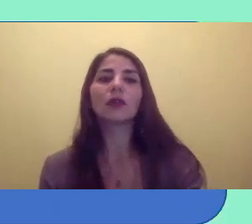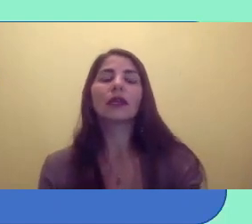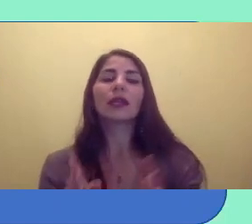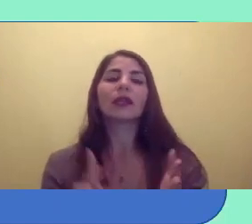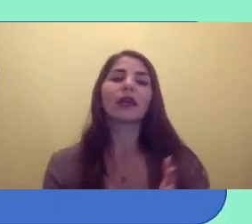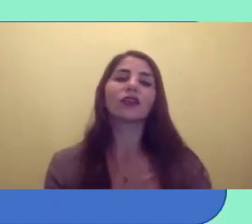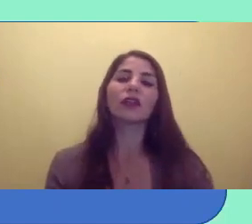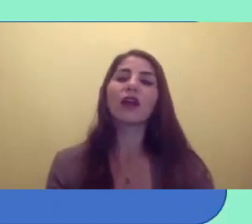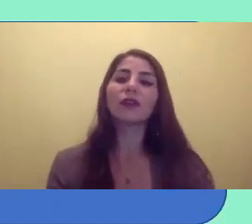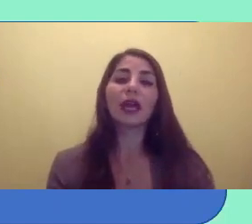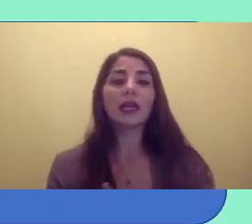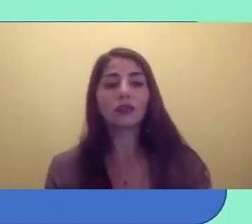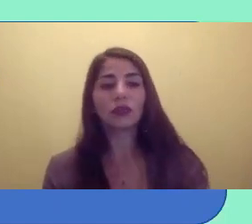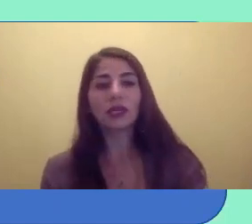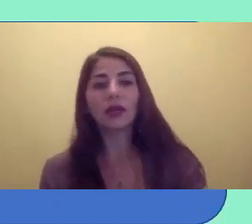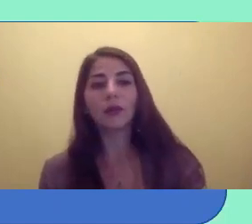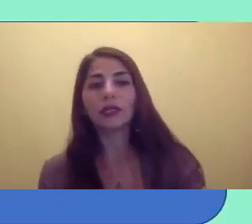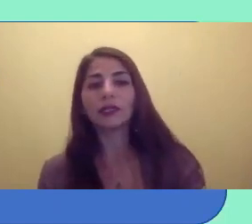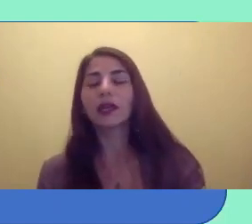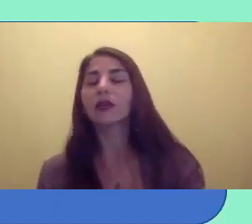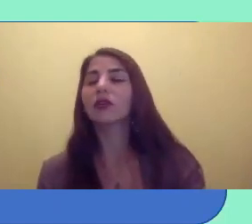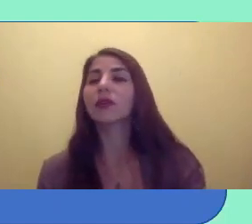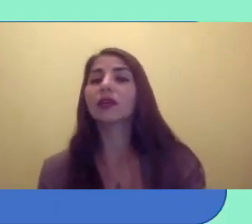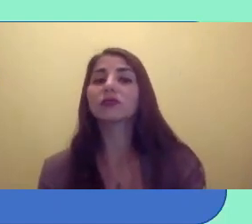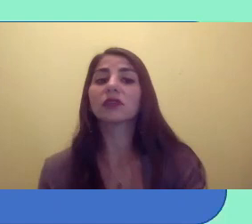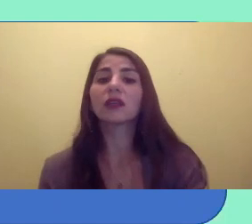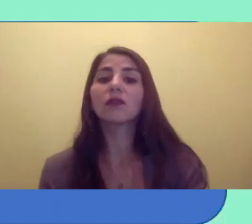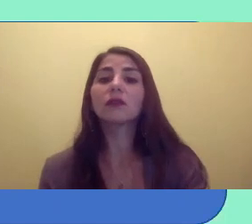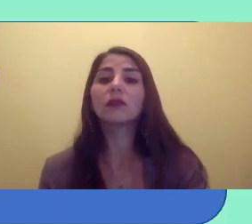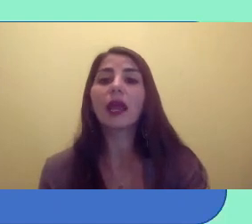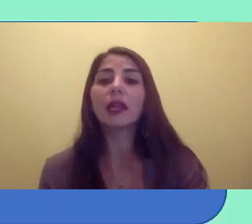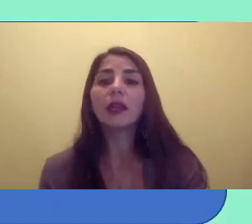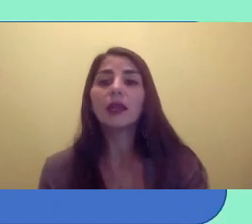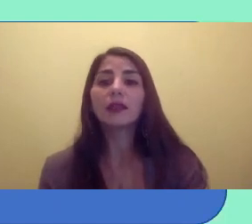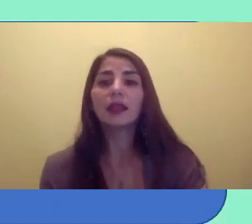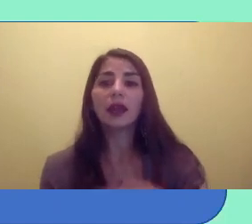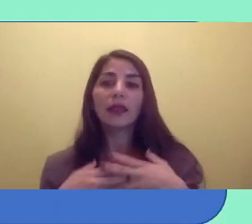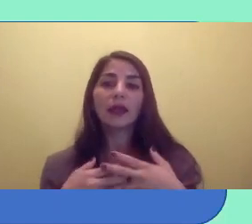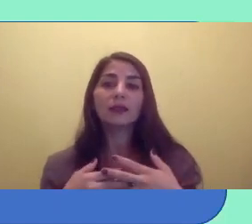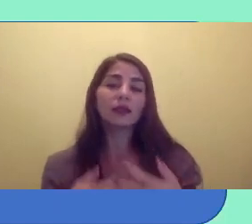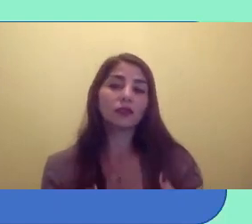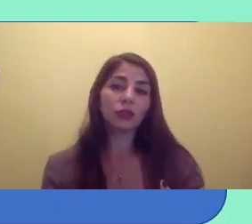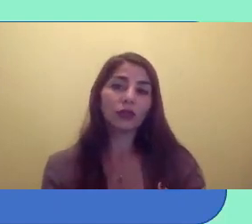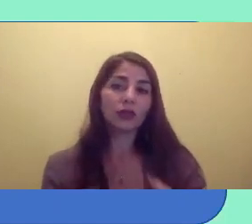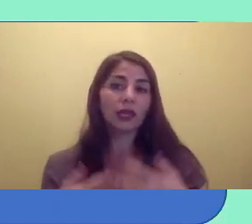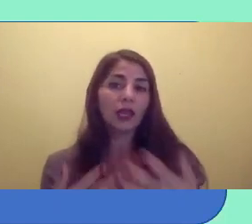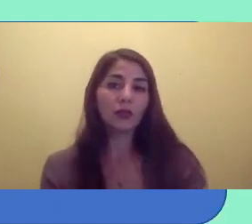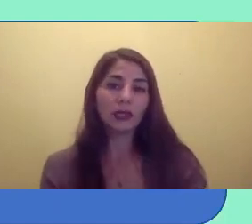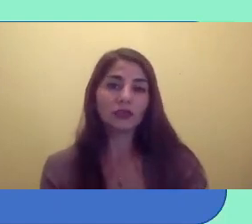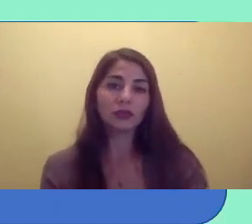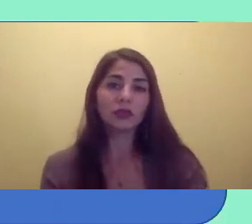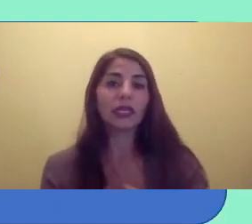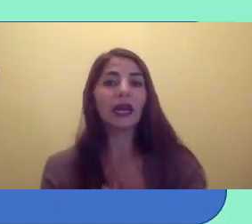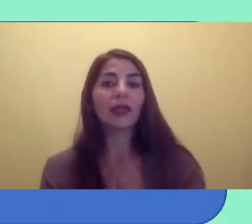desarrollar según realidad geográfica, histórica, política, económica, social y cultural de cada sector, de